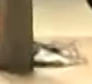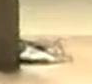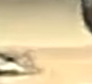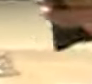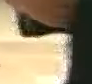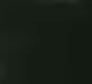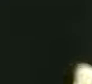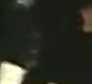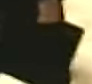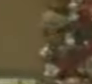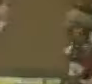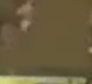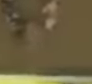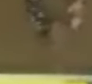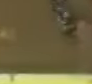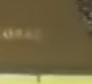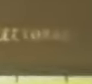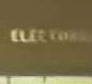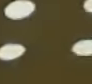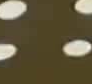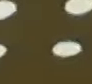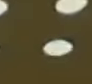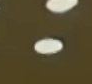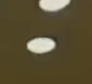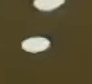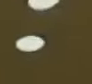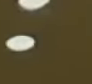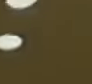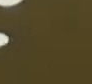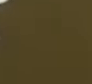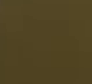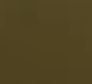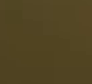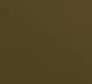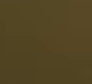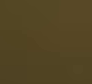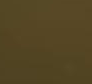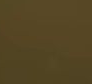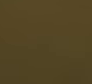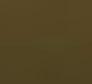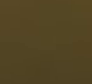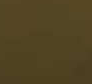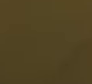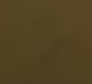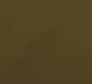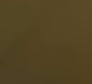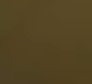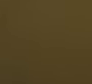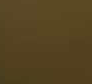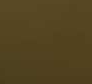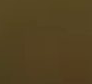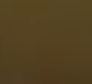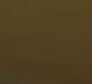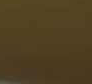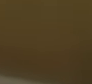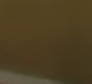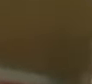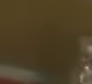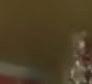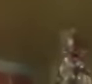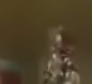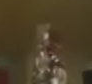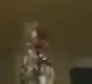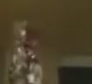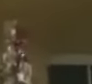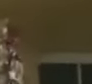voto la escogencia de una nueva constitución. Bueno, con estas imágenes nosotros podemos apreciar cómo